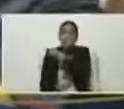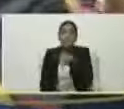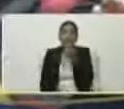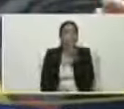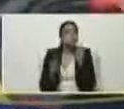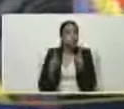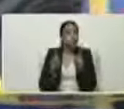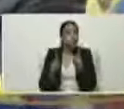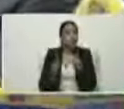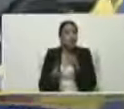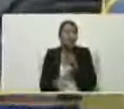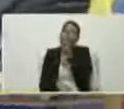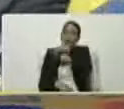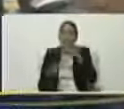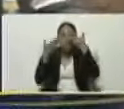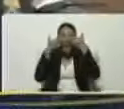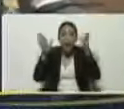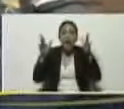Abran los ojos.